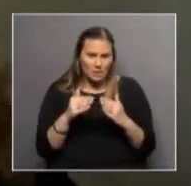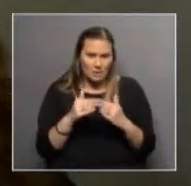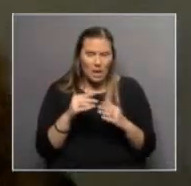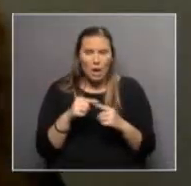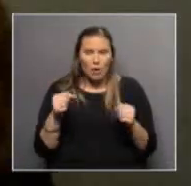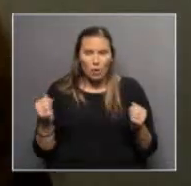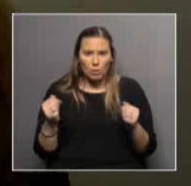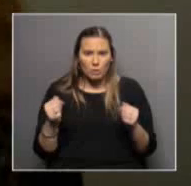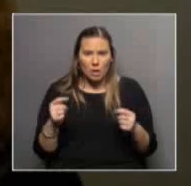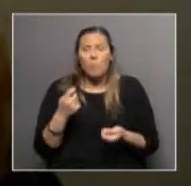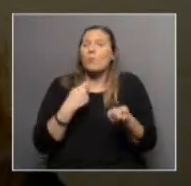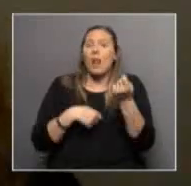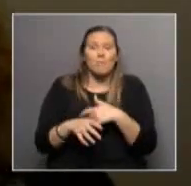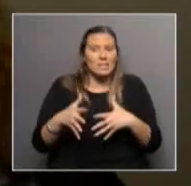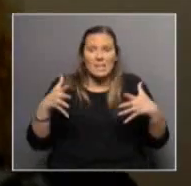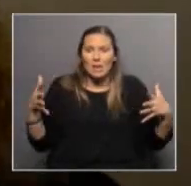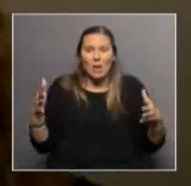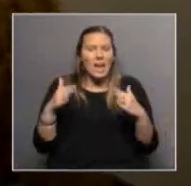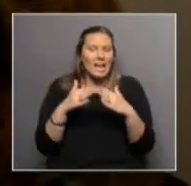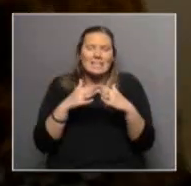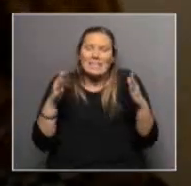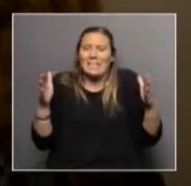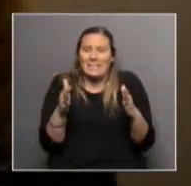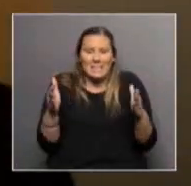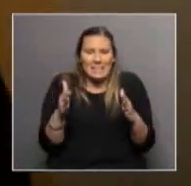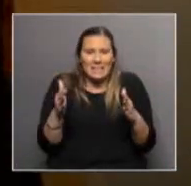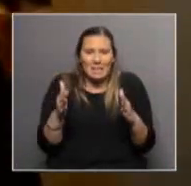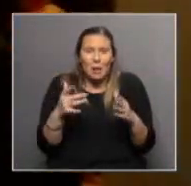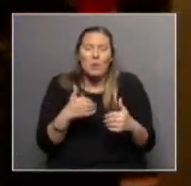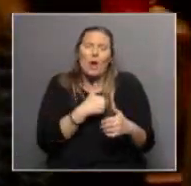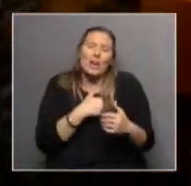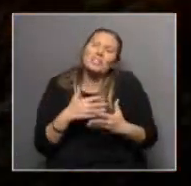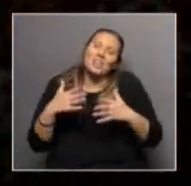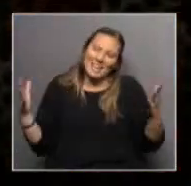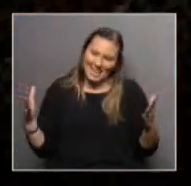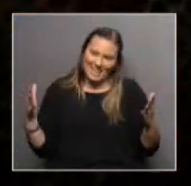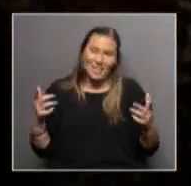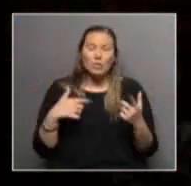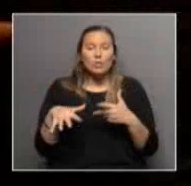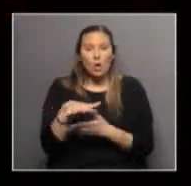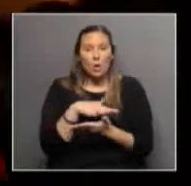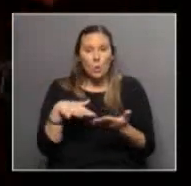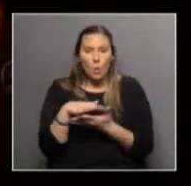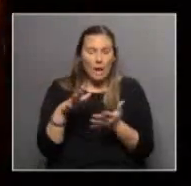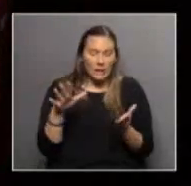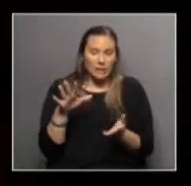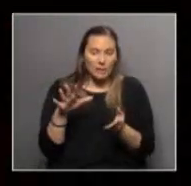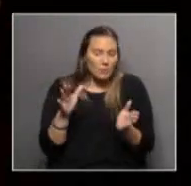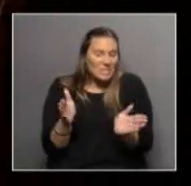casa, una especie de gran almacén. La casa es chica, entonces... El corazón es grande. En un lugar en donde hay un